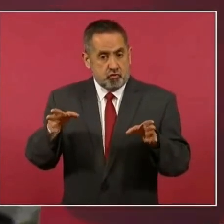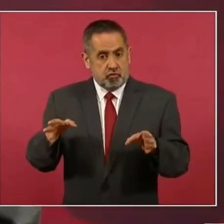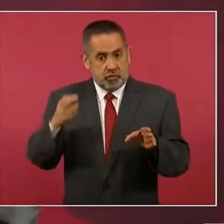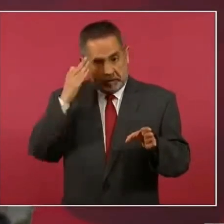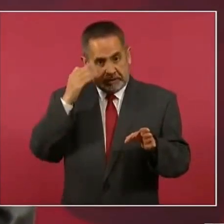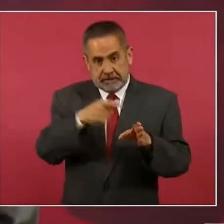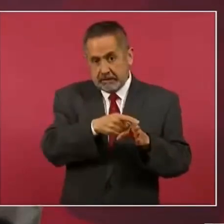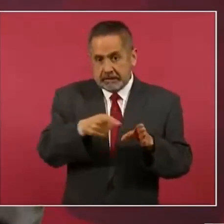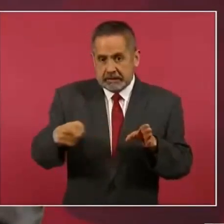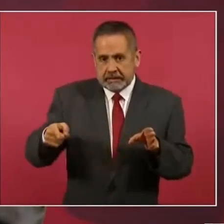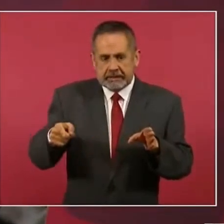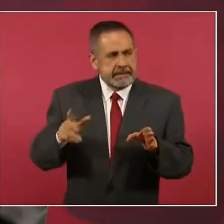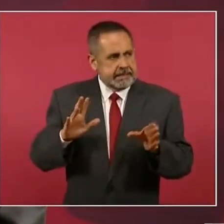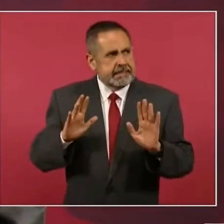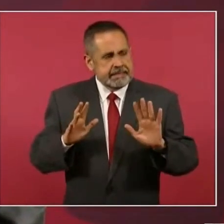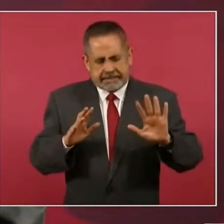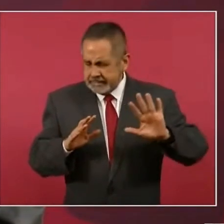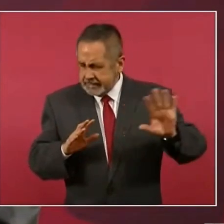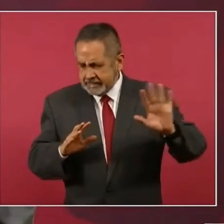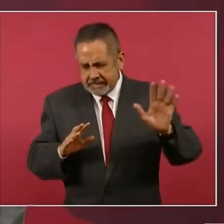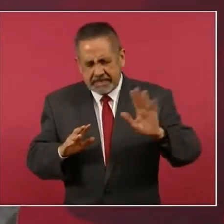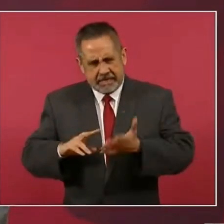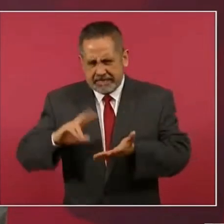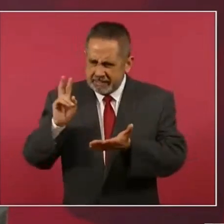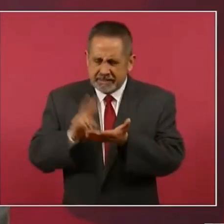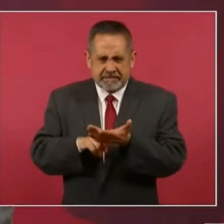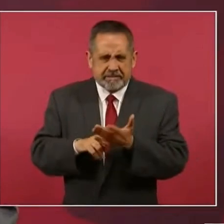es cuando se puede hacer valer